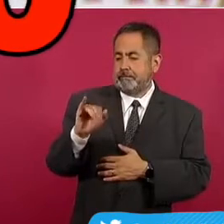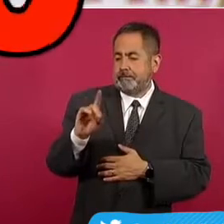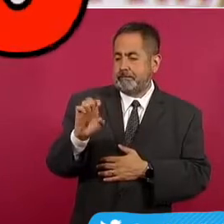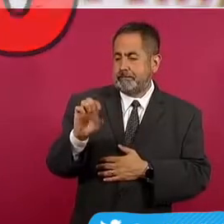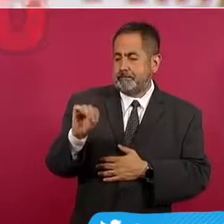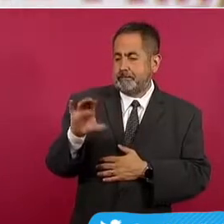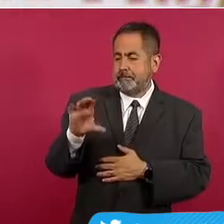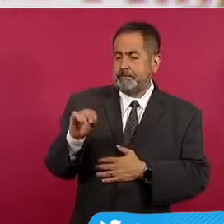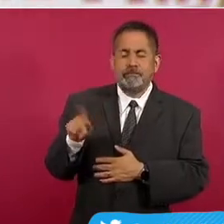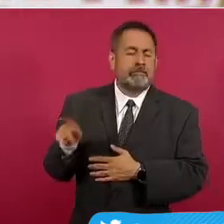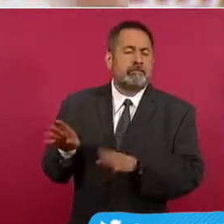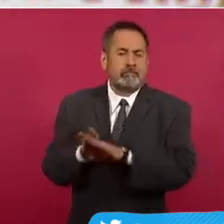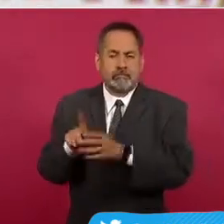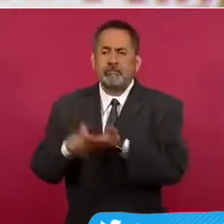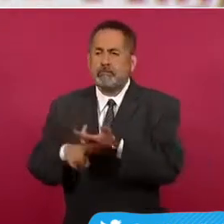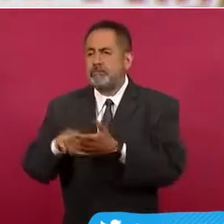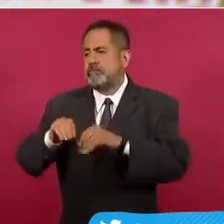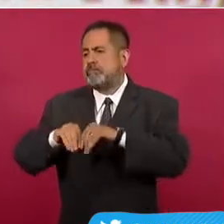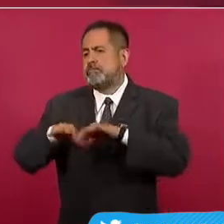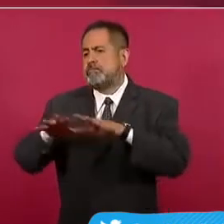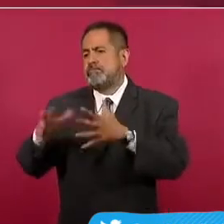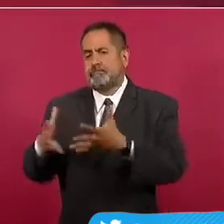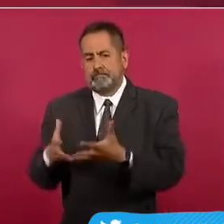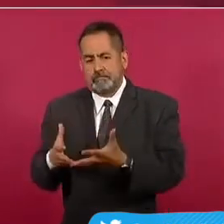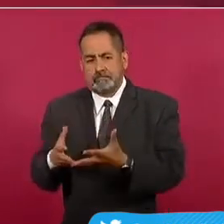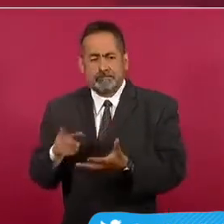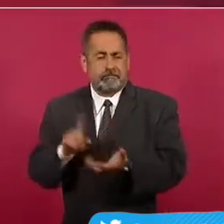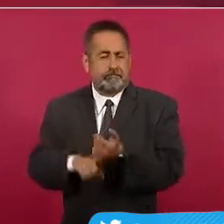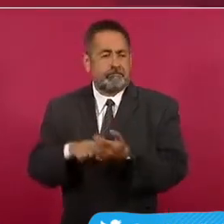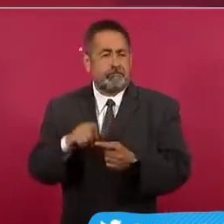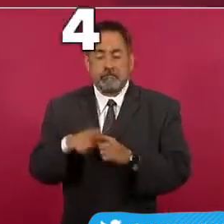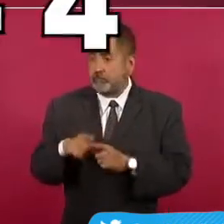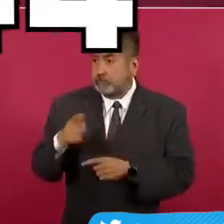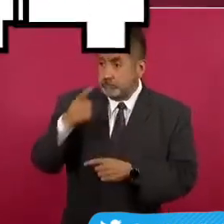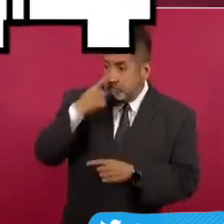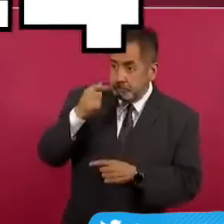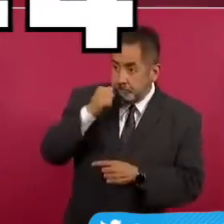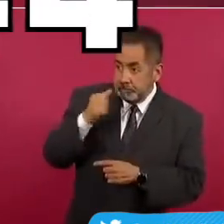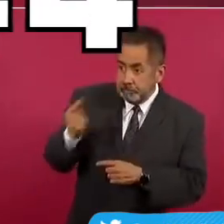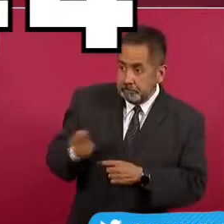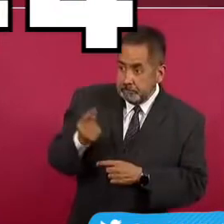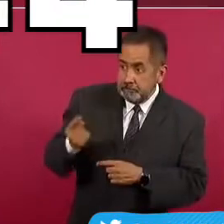casos de COVID-19 en todo el país, y a nivel nacional hay